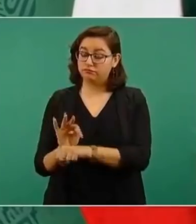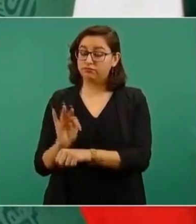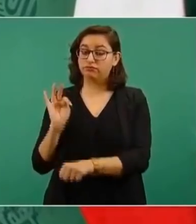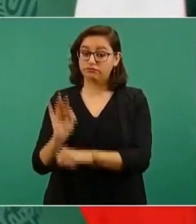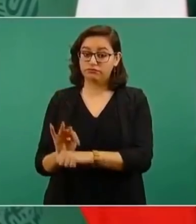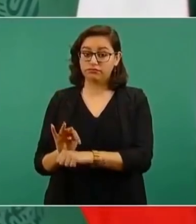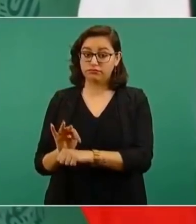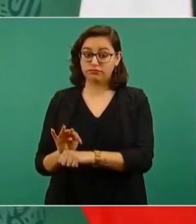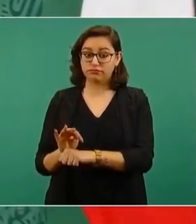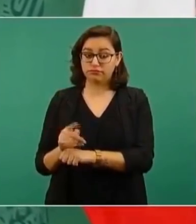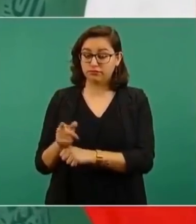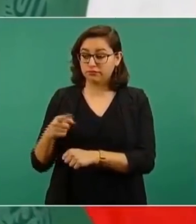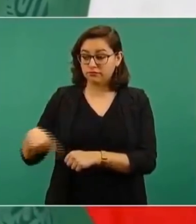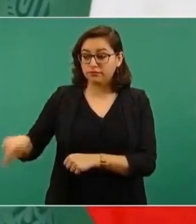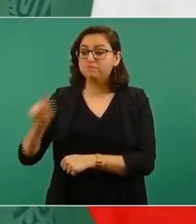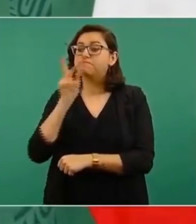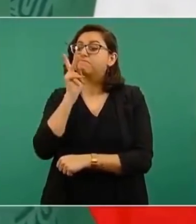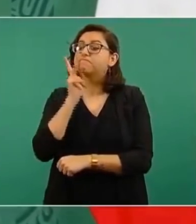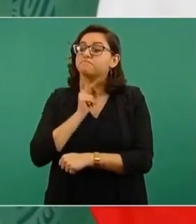el abasto